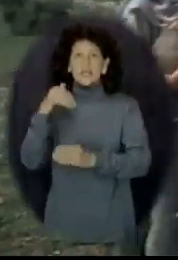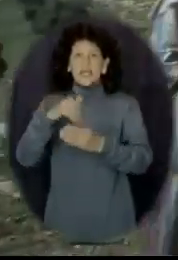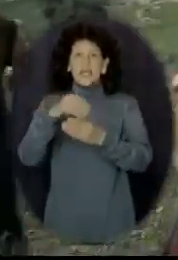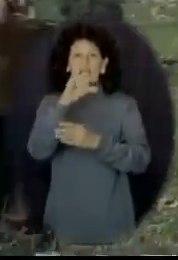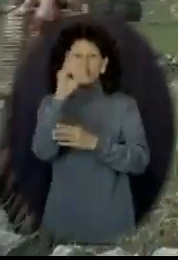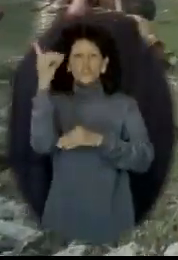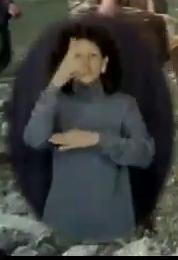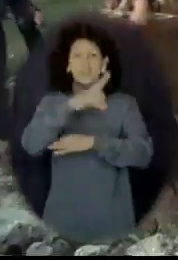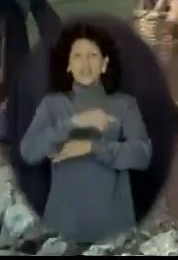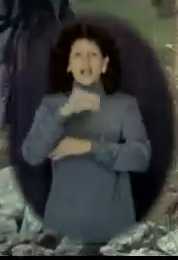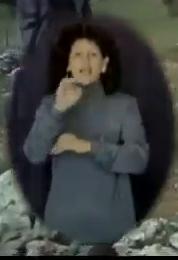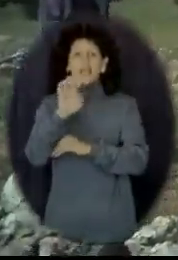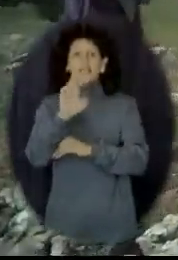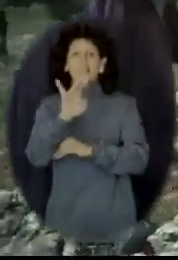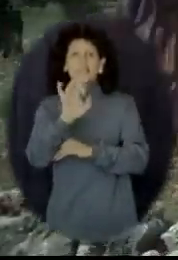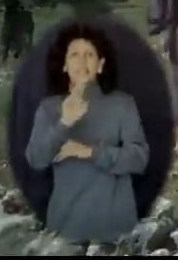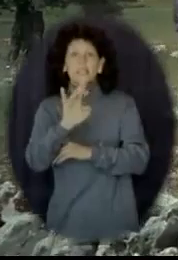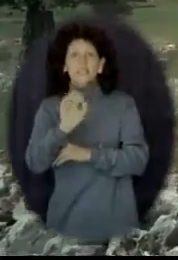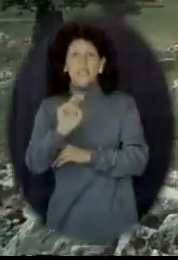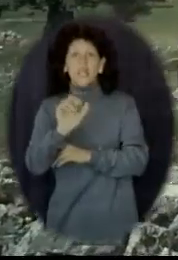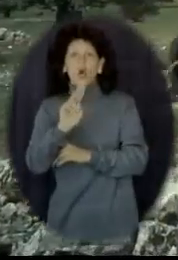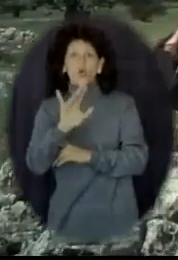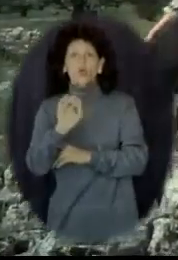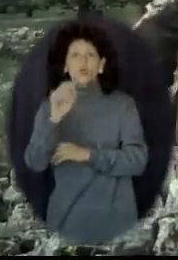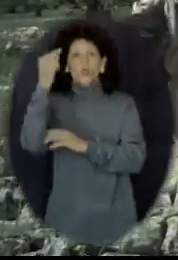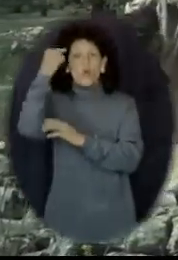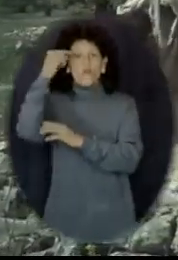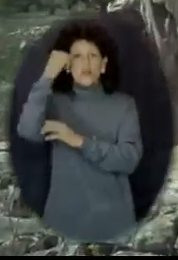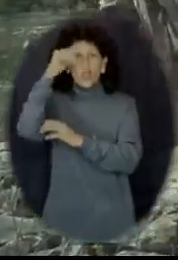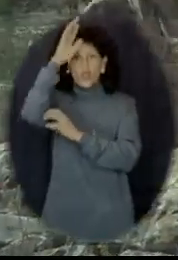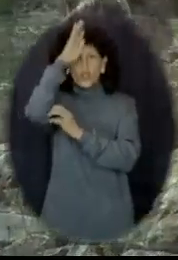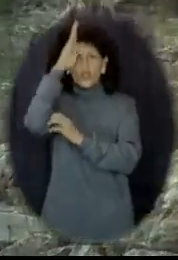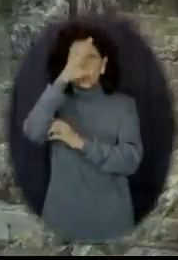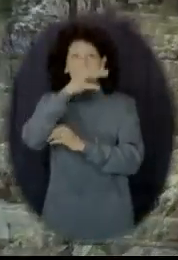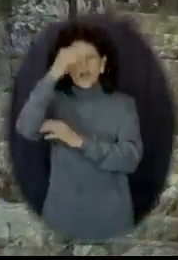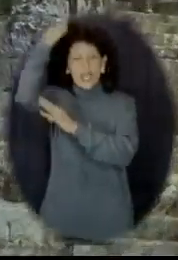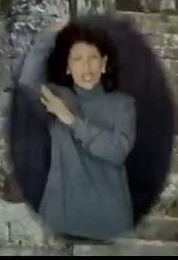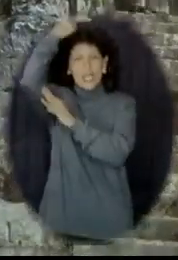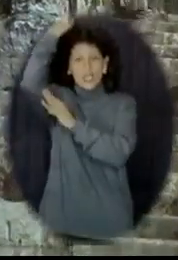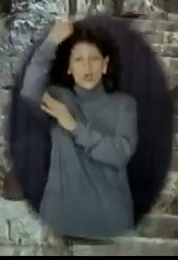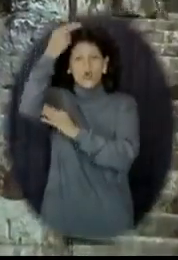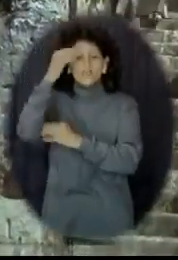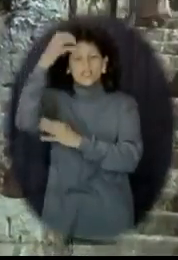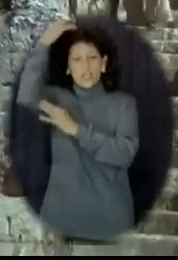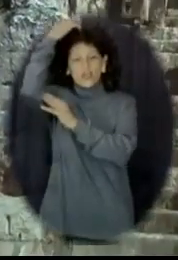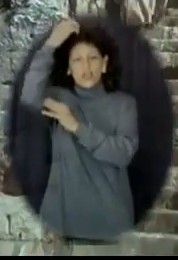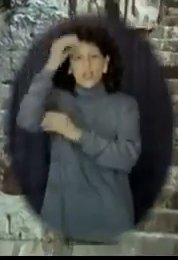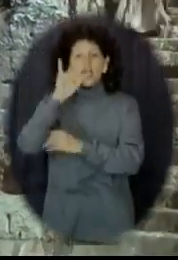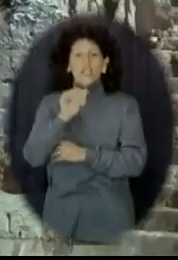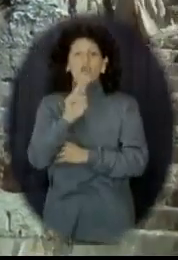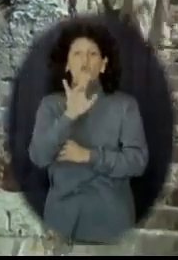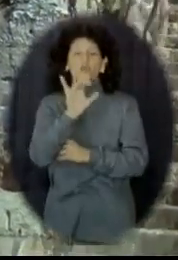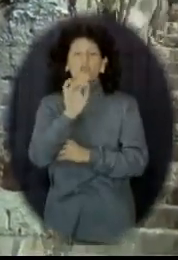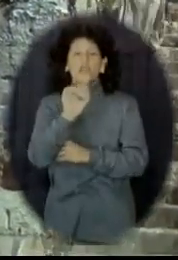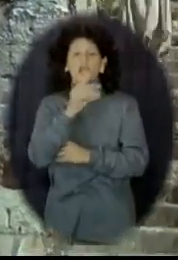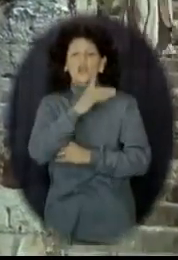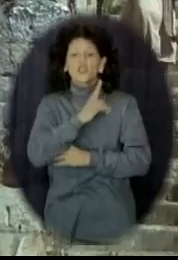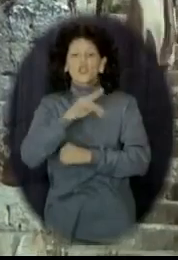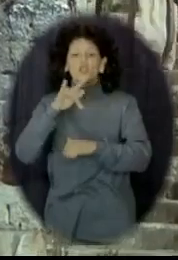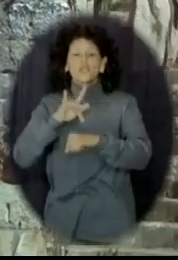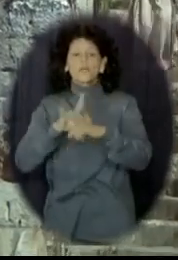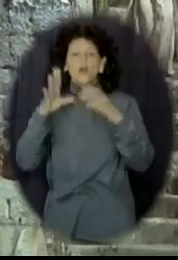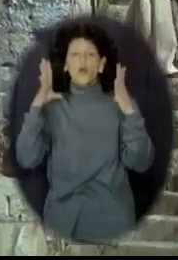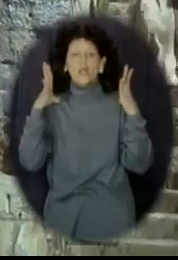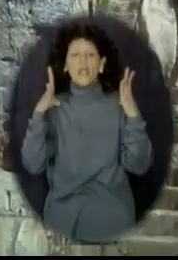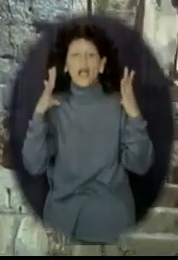En los días en que César Augusto era emperador de Roma, y cuando Herodes el Grande era rey de Judea, Dios envió al arcángel